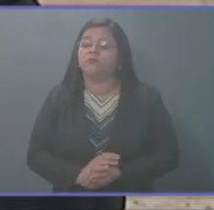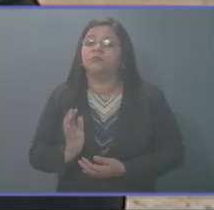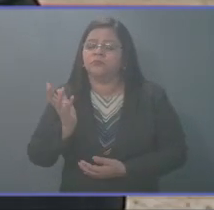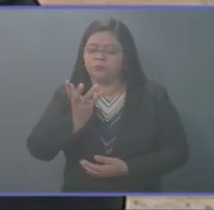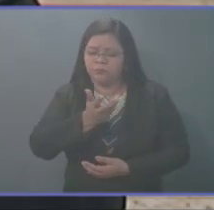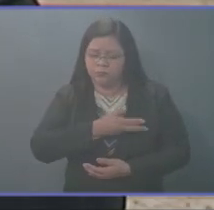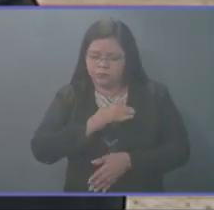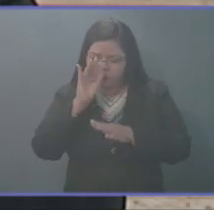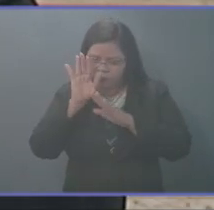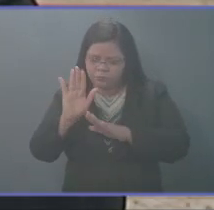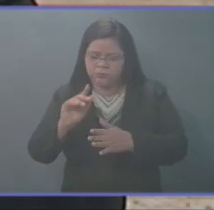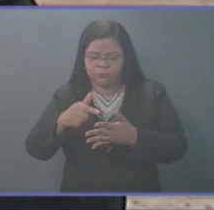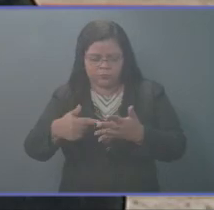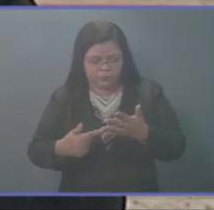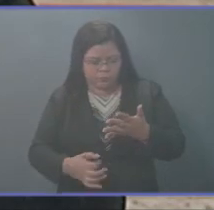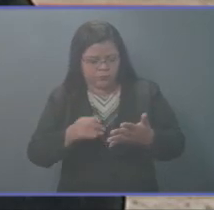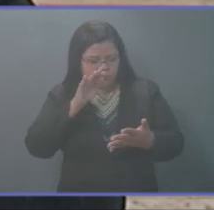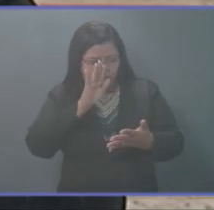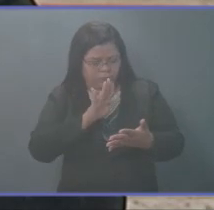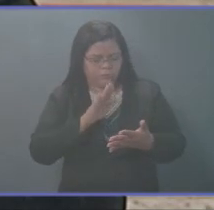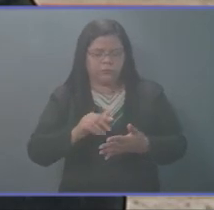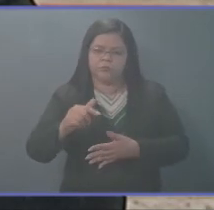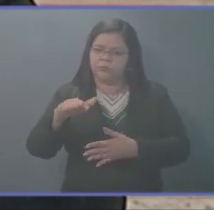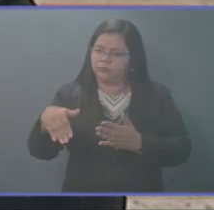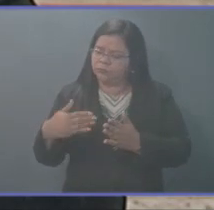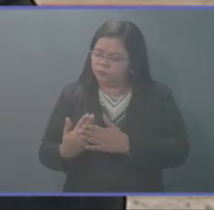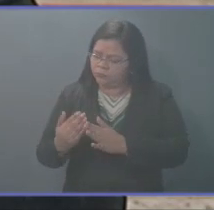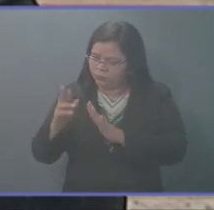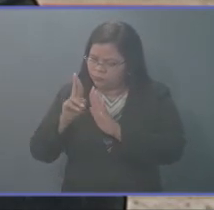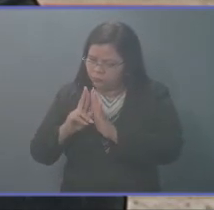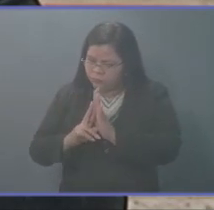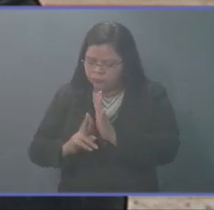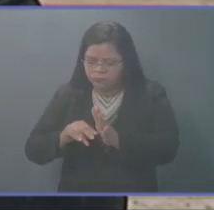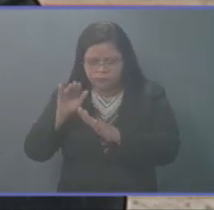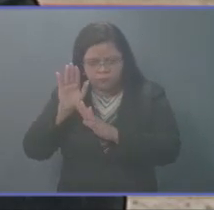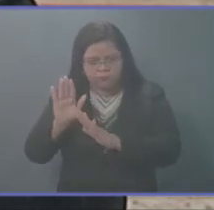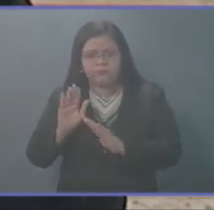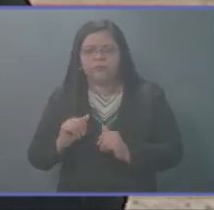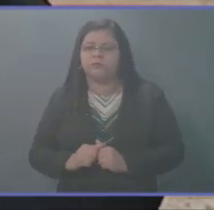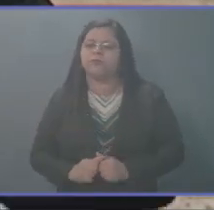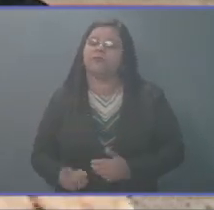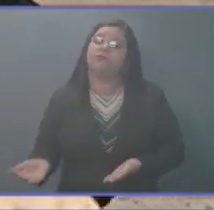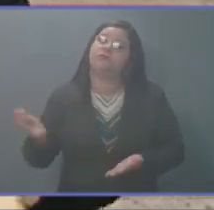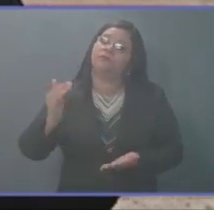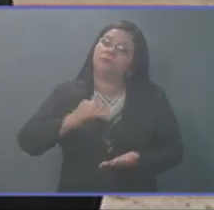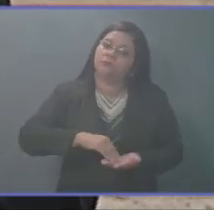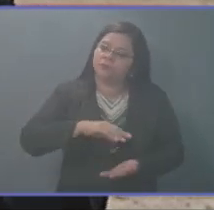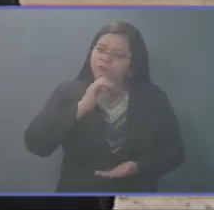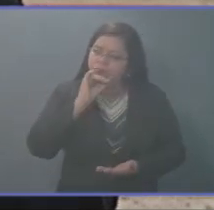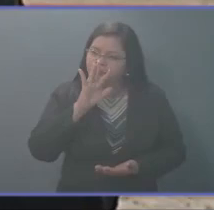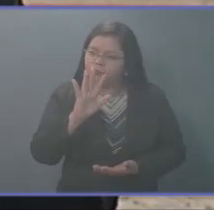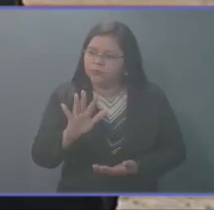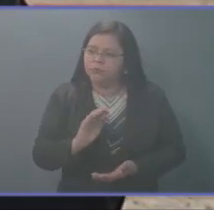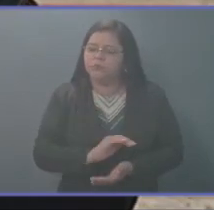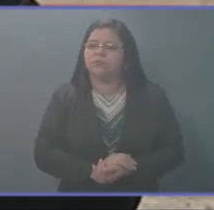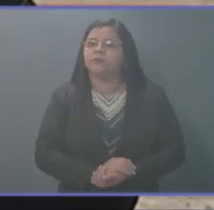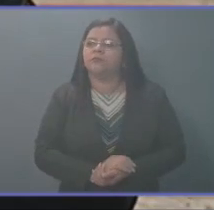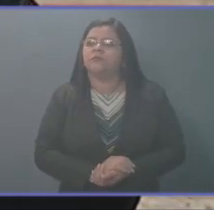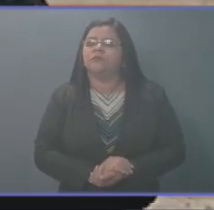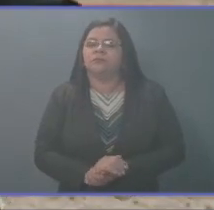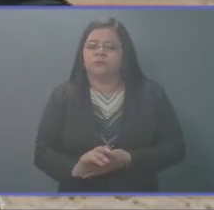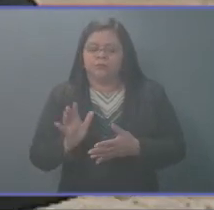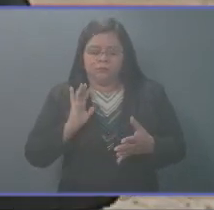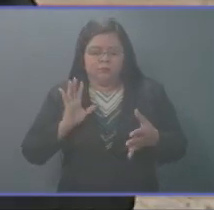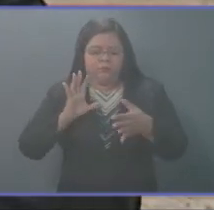respetuosos de los marcos legales, de los marcos regulatorios. Volvemos a insistir, y esto tiene que ver con